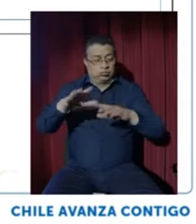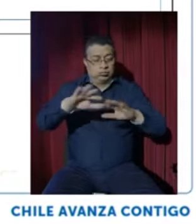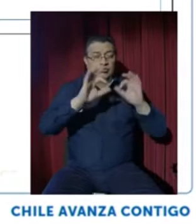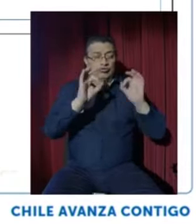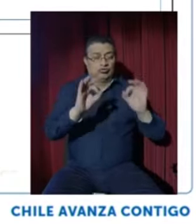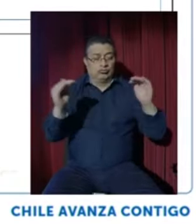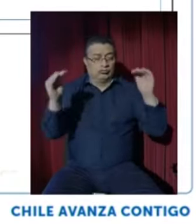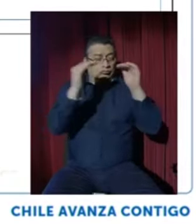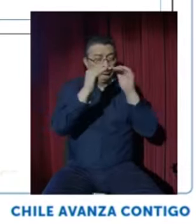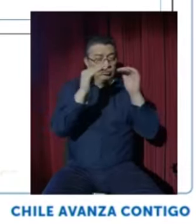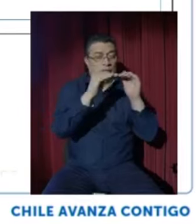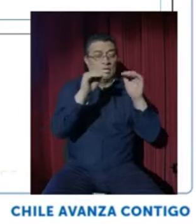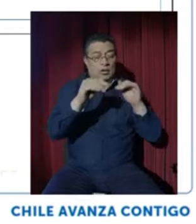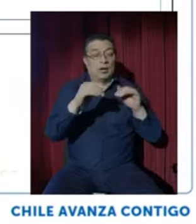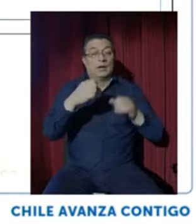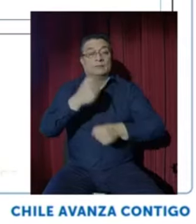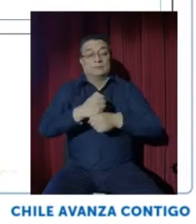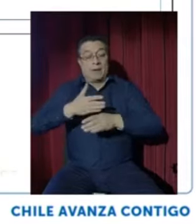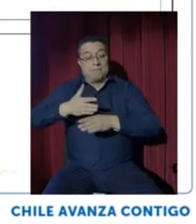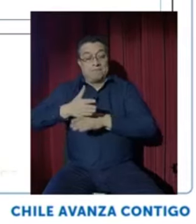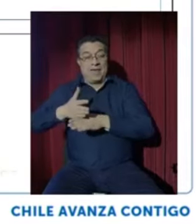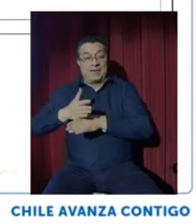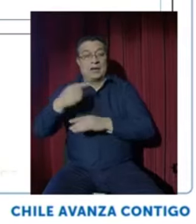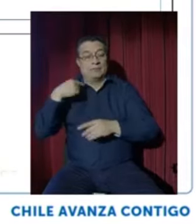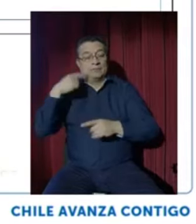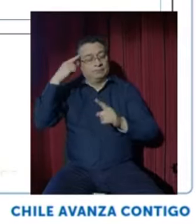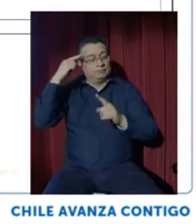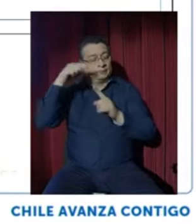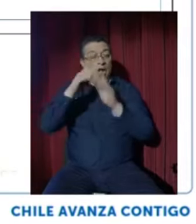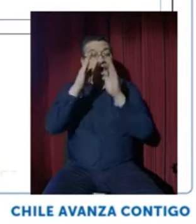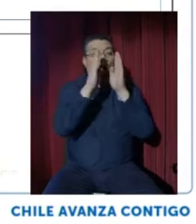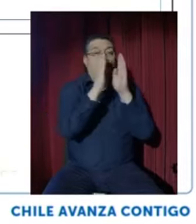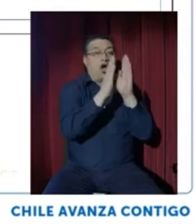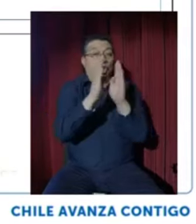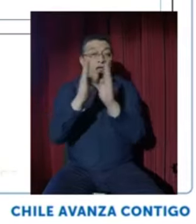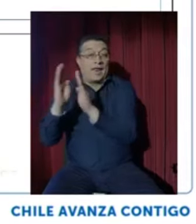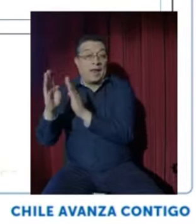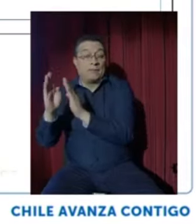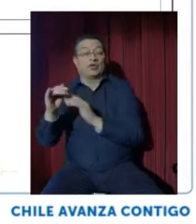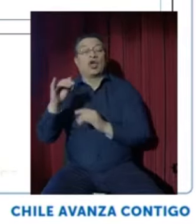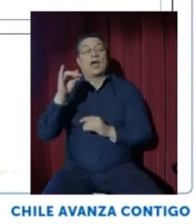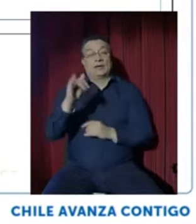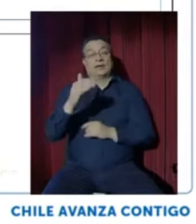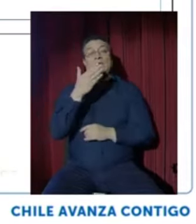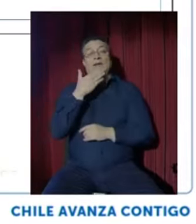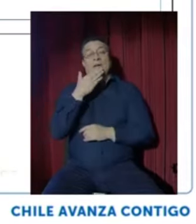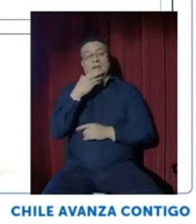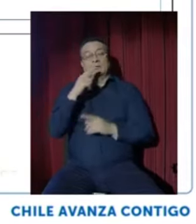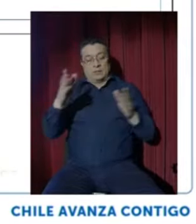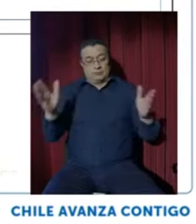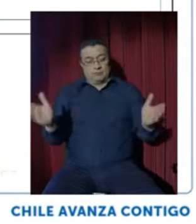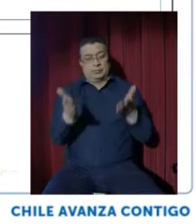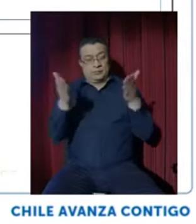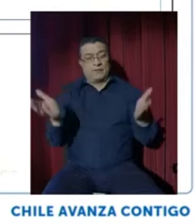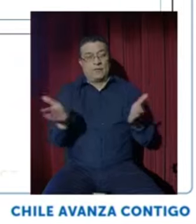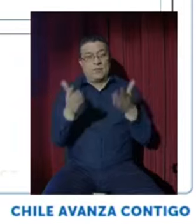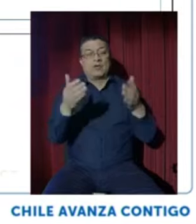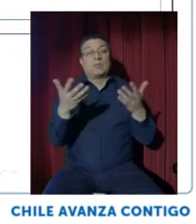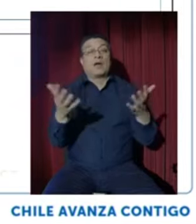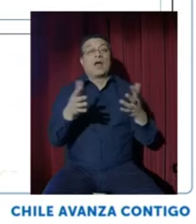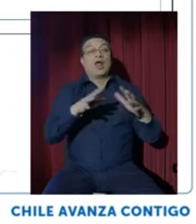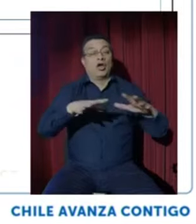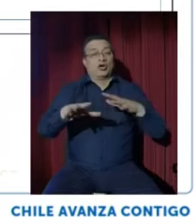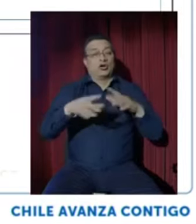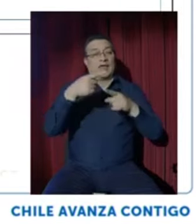fines de producción eh de madera bajo criterios de ordenamiento y también con eh aplicación de fomento para productos